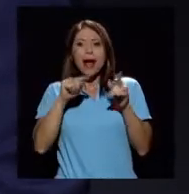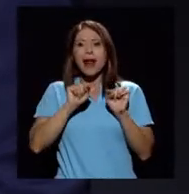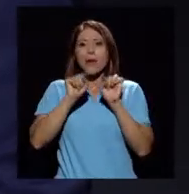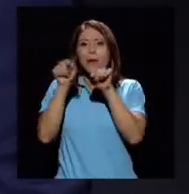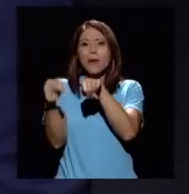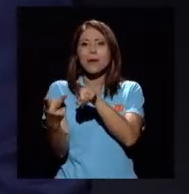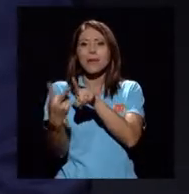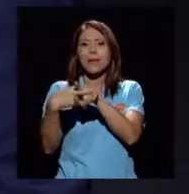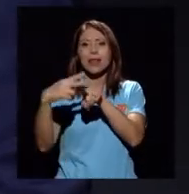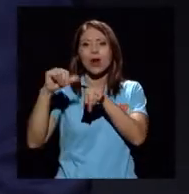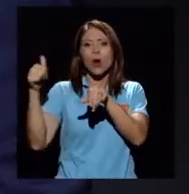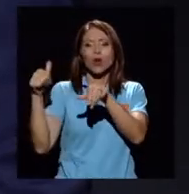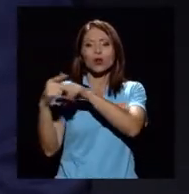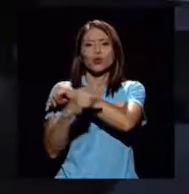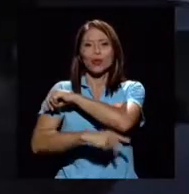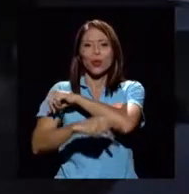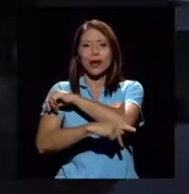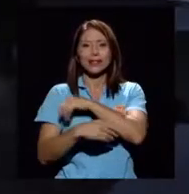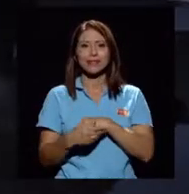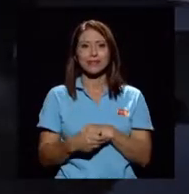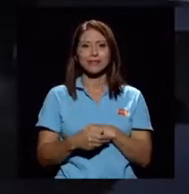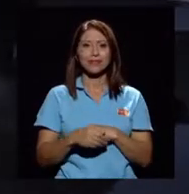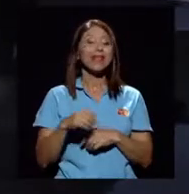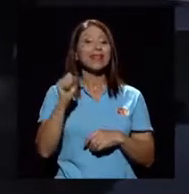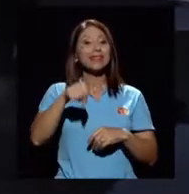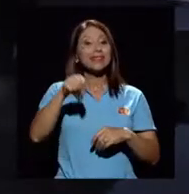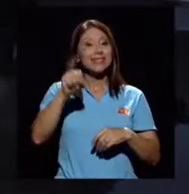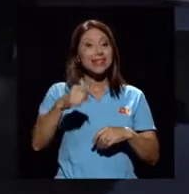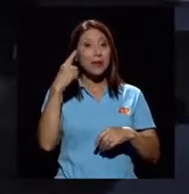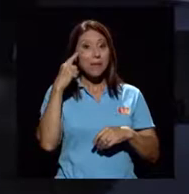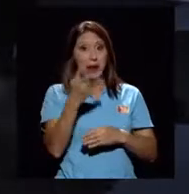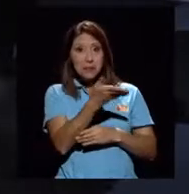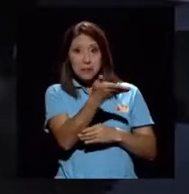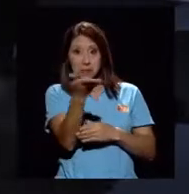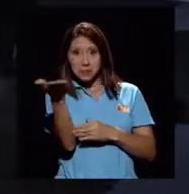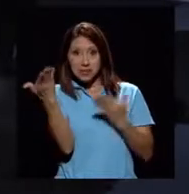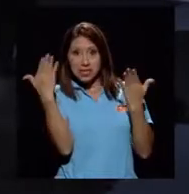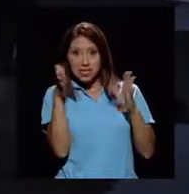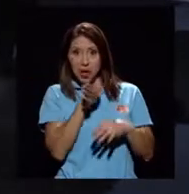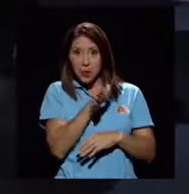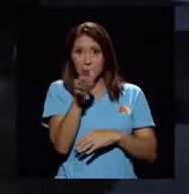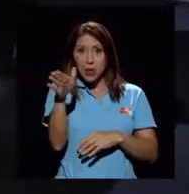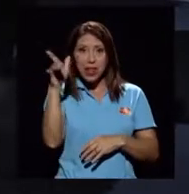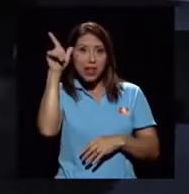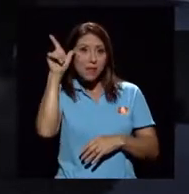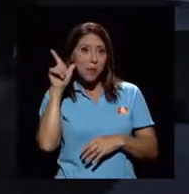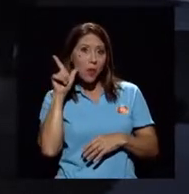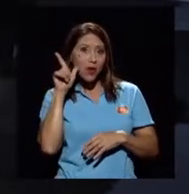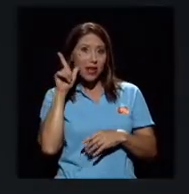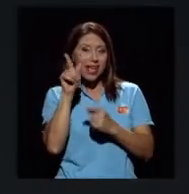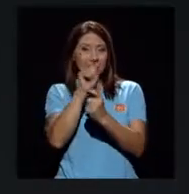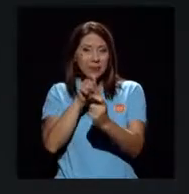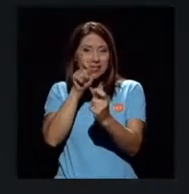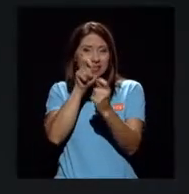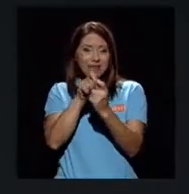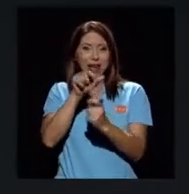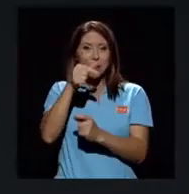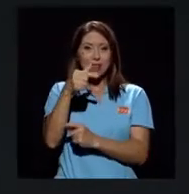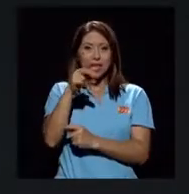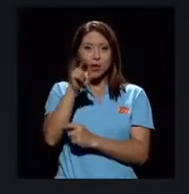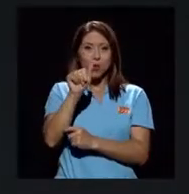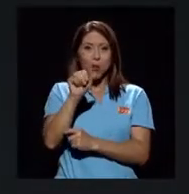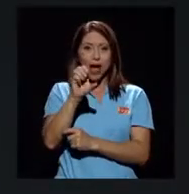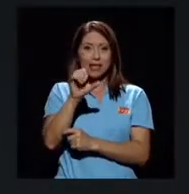Sí, para las amigas y amigos que hayan andado por la provincia de Limón, y en específico por Guásimo, a la